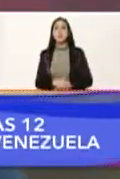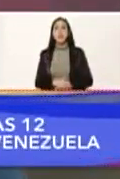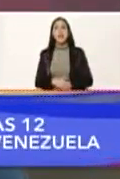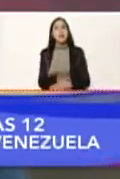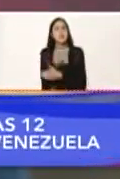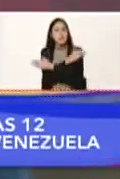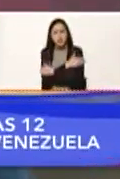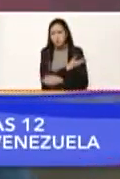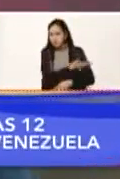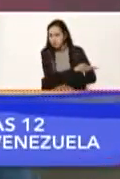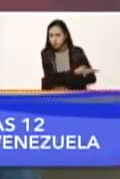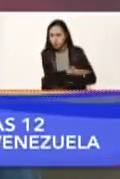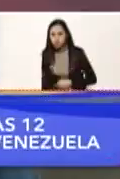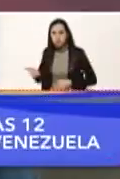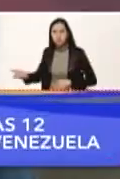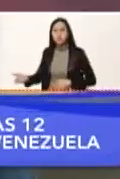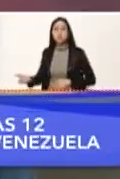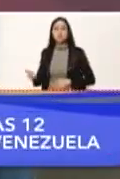Felicitaciones, muchachos.